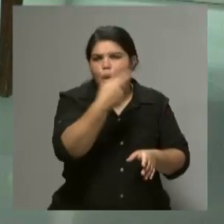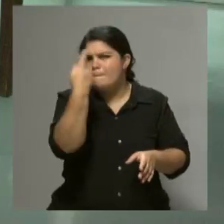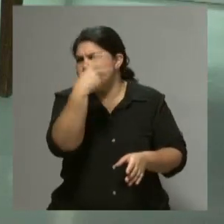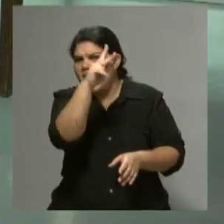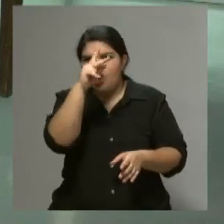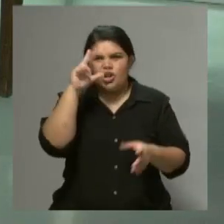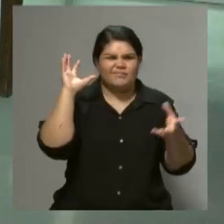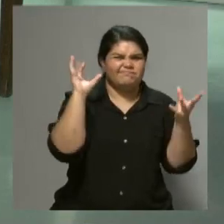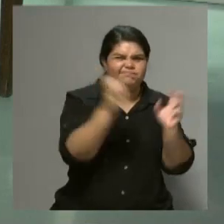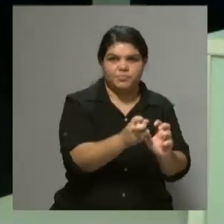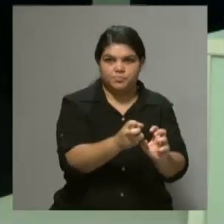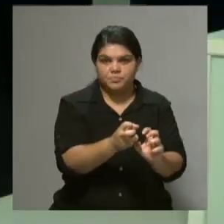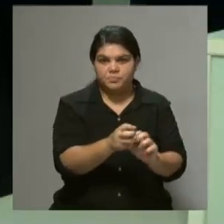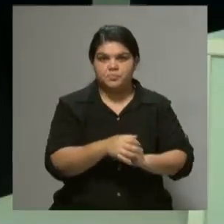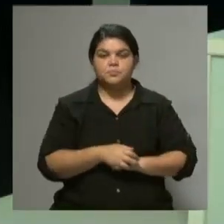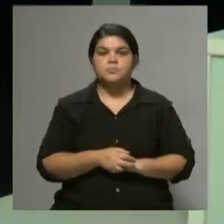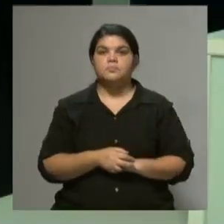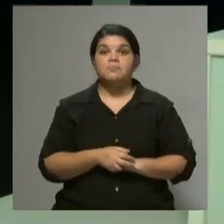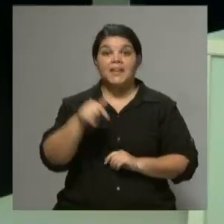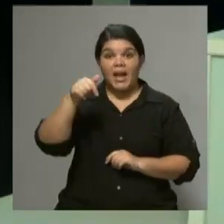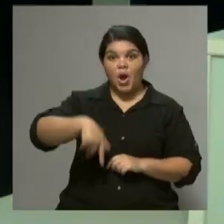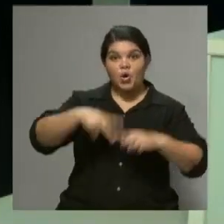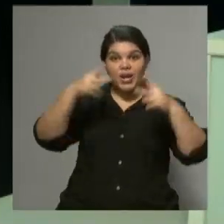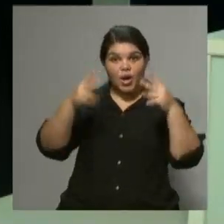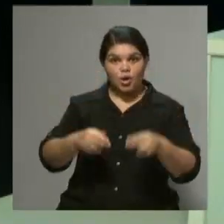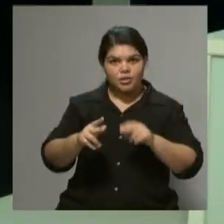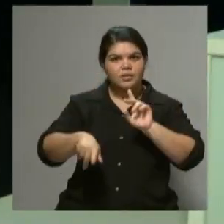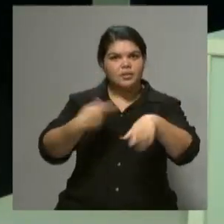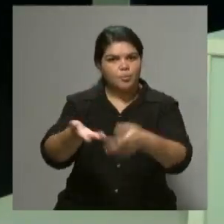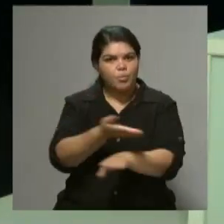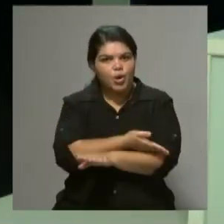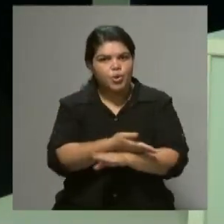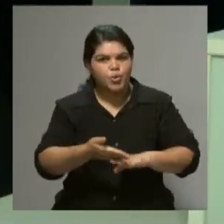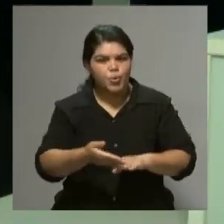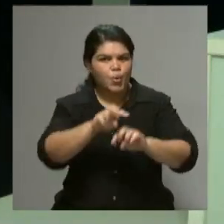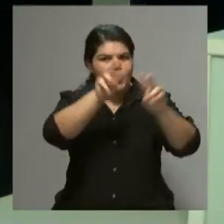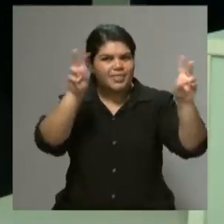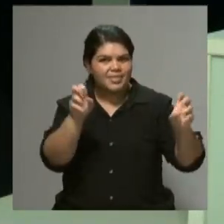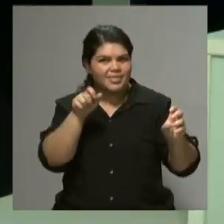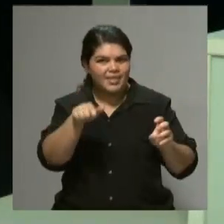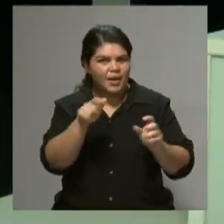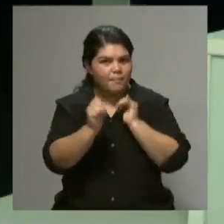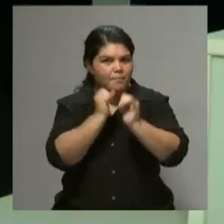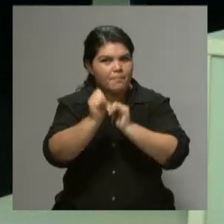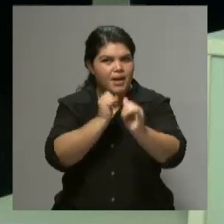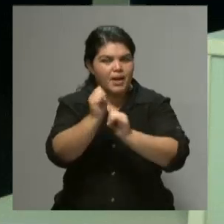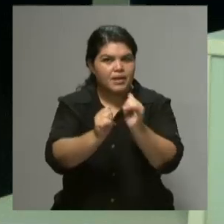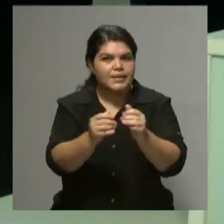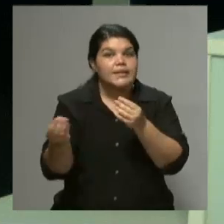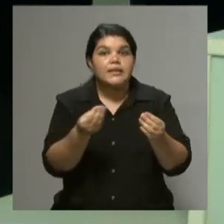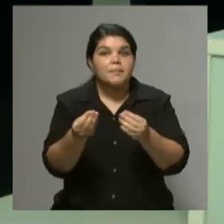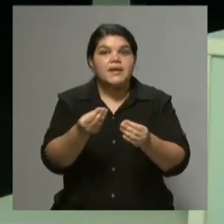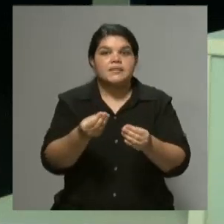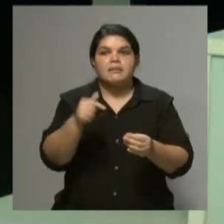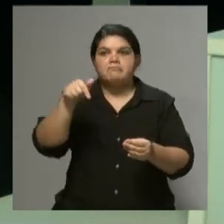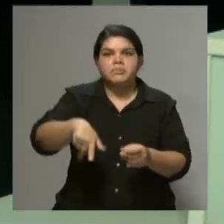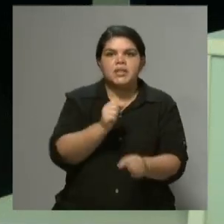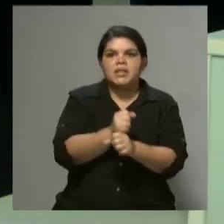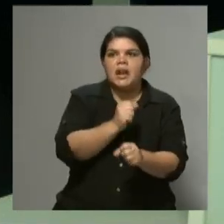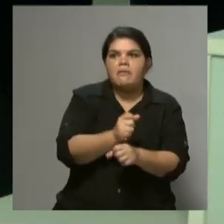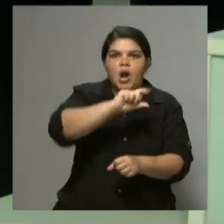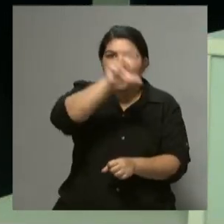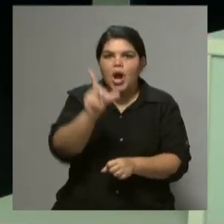vamos a ir a una pausa. Enseguida vamos a seguir hablando de muchos temas porque realmente esto es muy interesante. ¿Qué pasa con el mercado laboral en la República Argentina